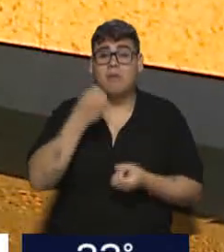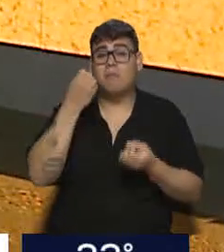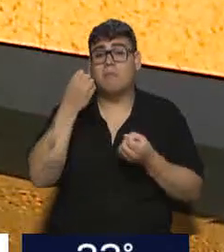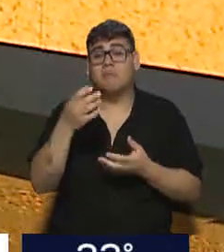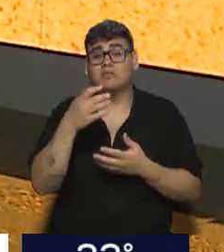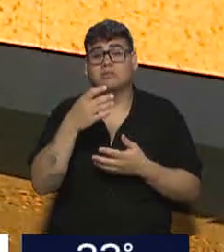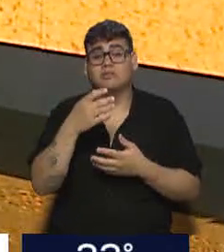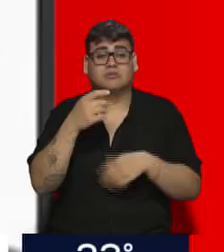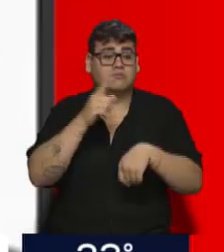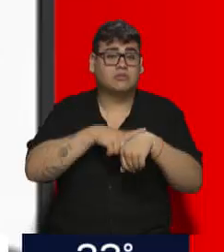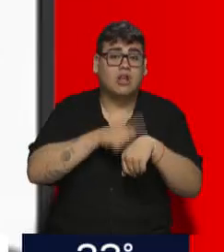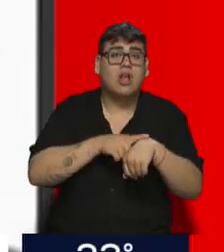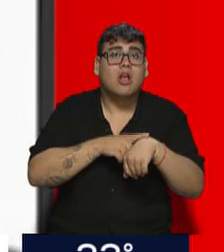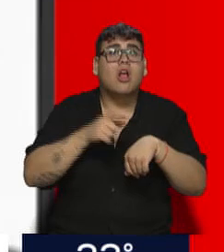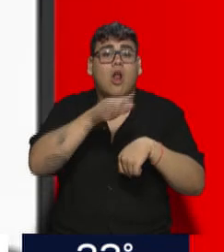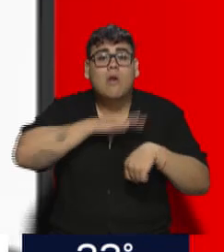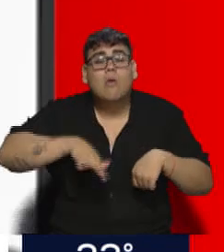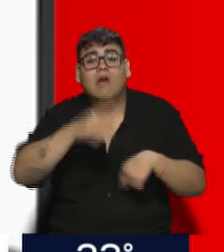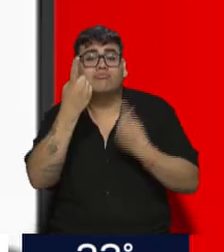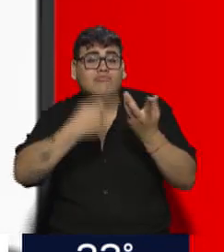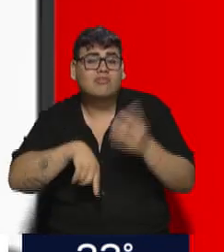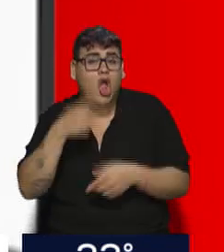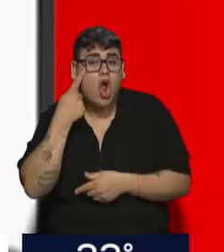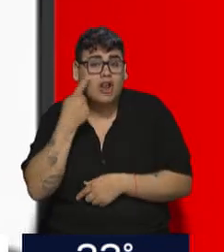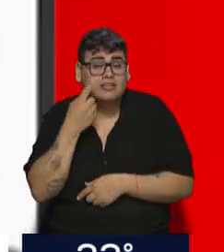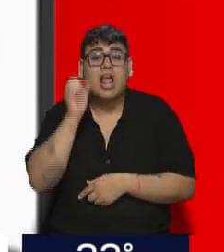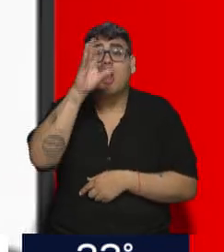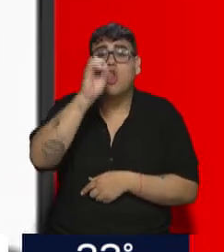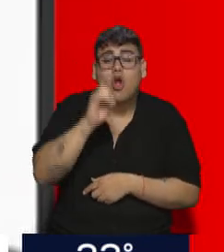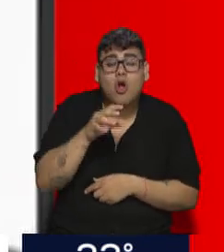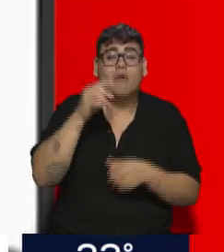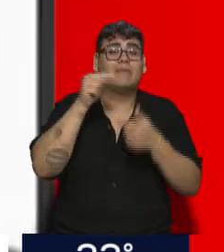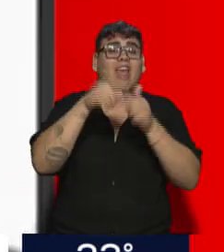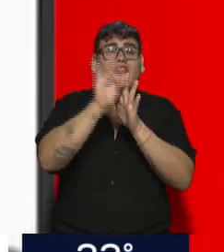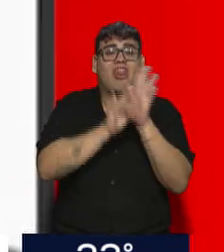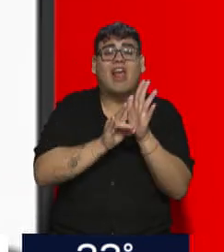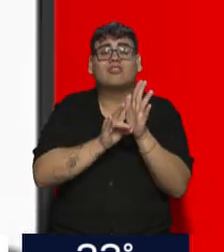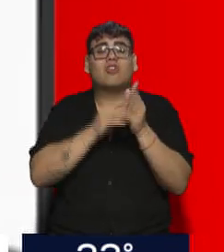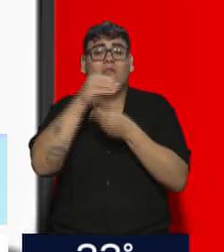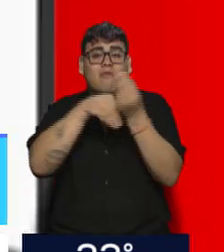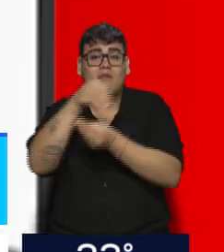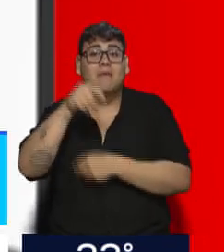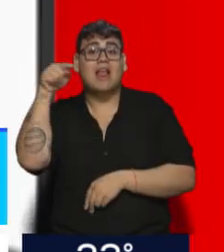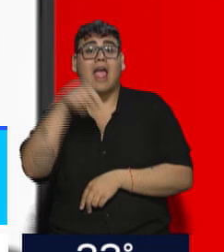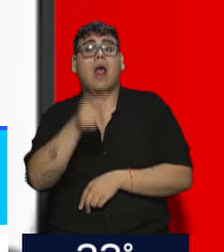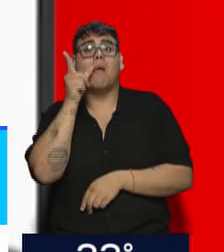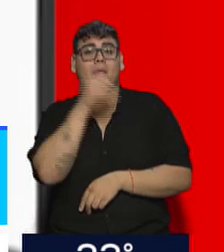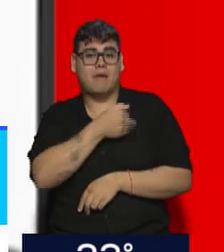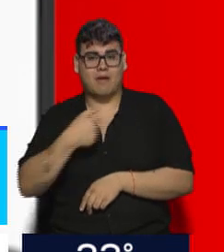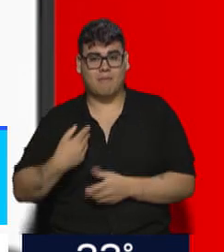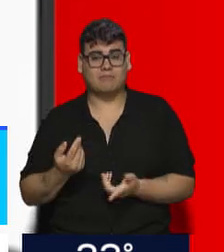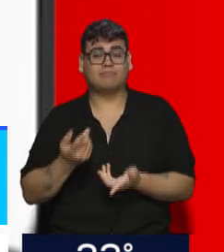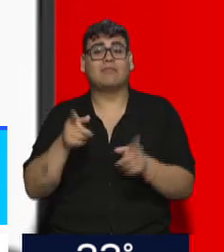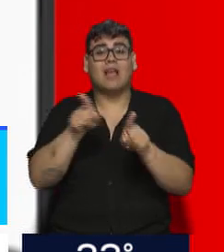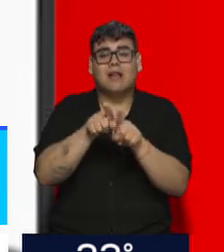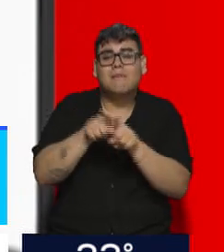tenía noción de tiempo y espacio le habían preguntado su nombre le habían preguntado datos de su familia este chico que vivía con sus padres con una hermana